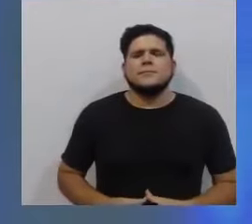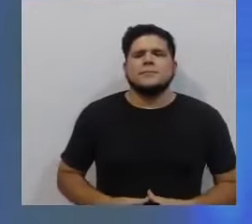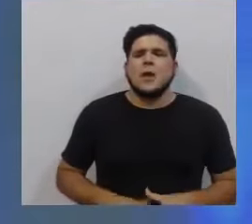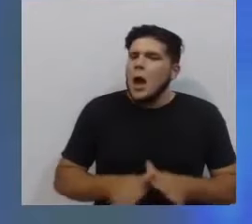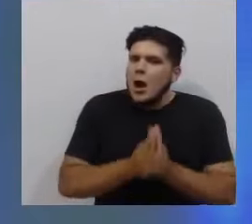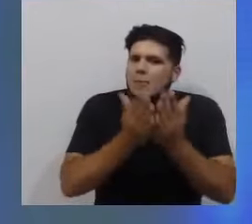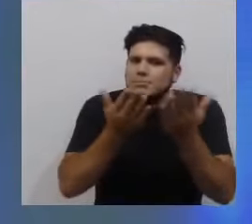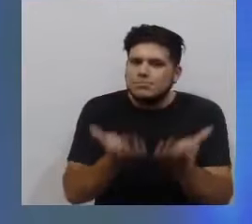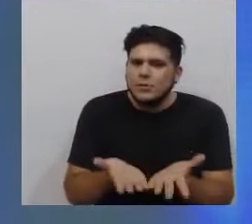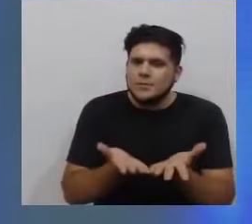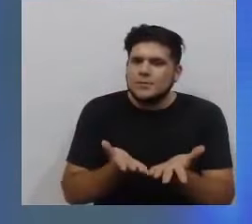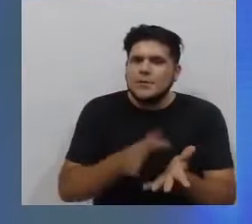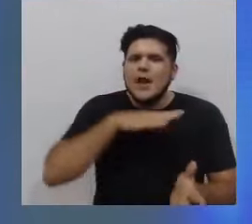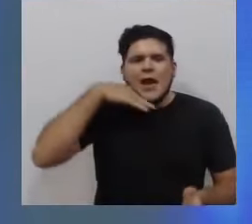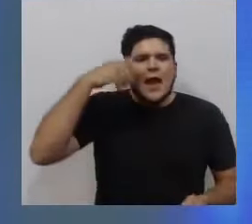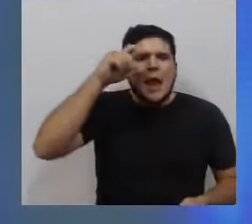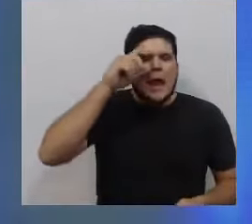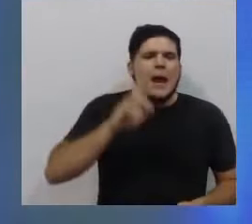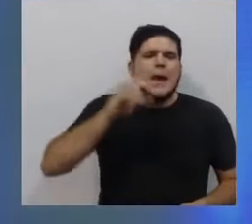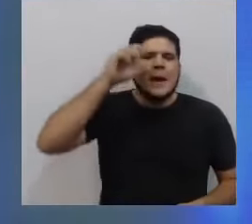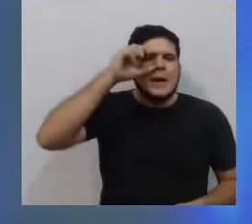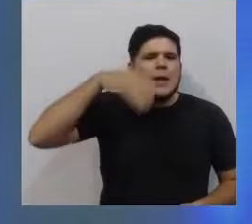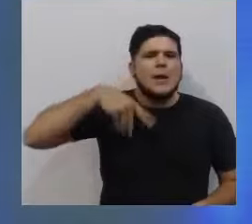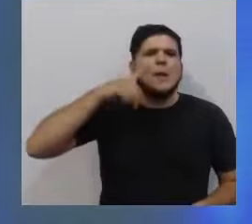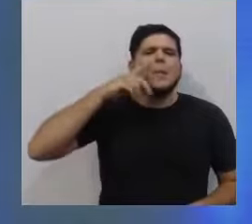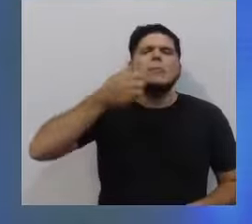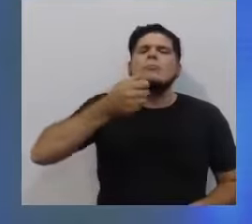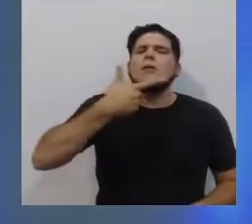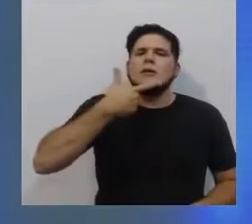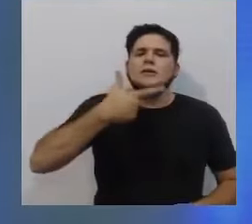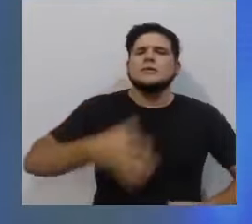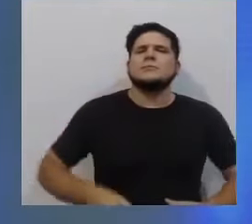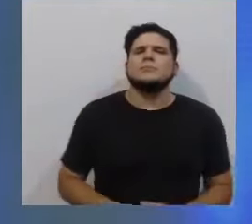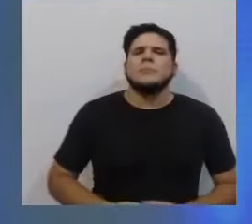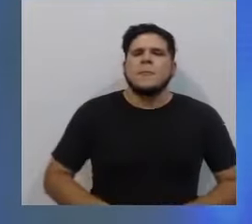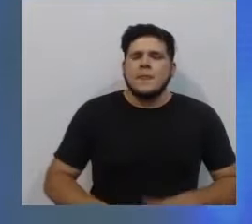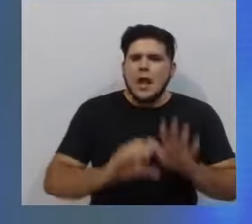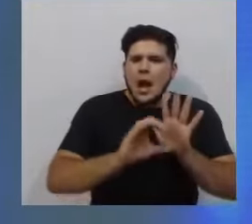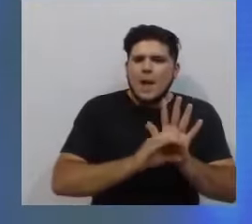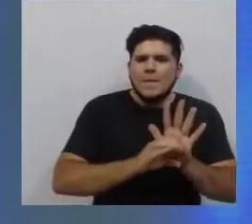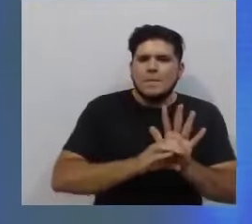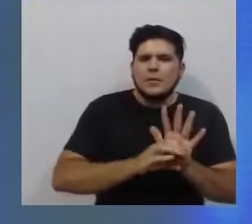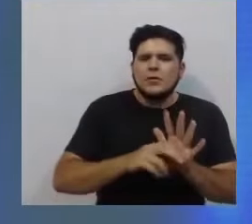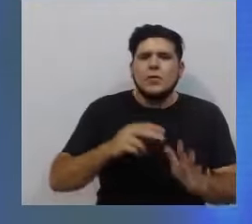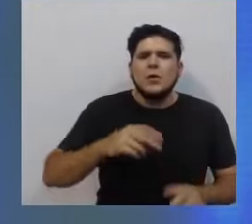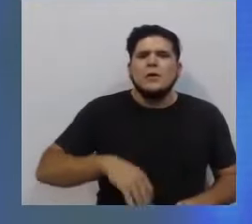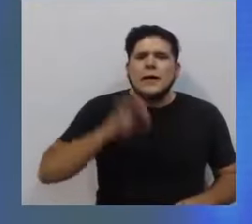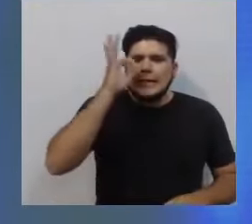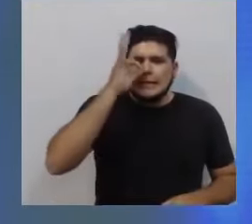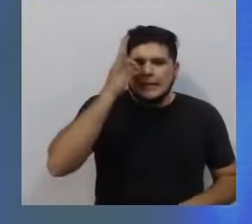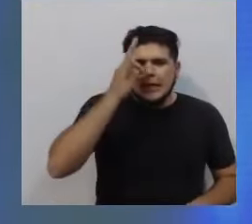el verso 317 es un pasaje que el profeta dice muy claramente y declara algunas